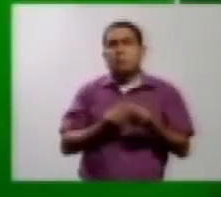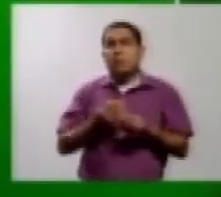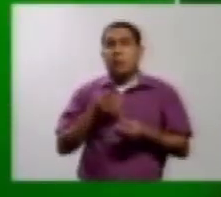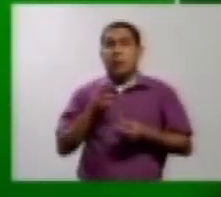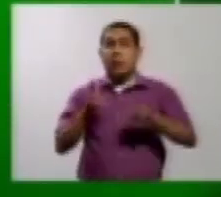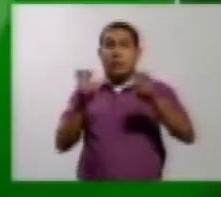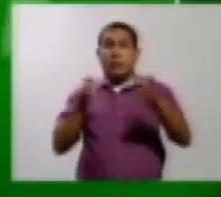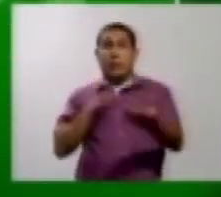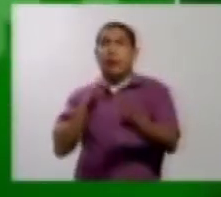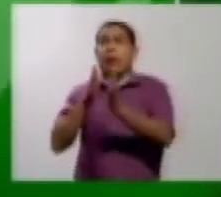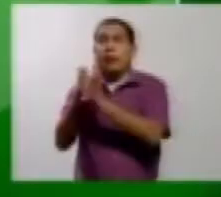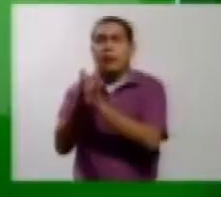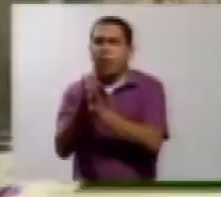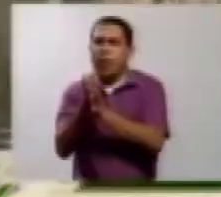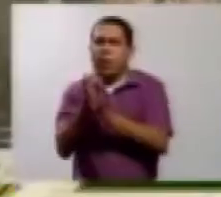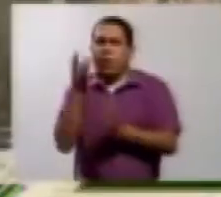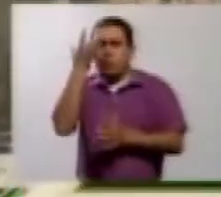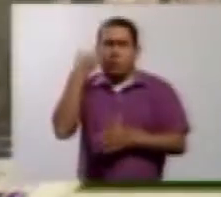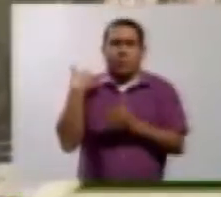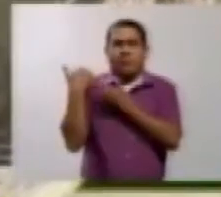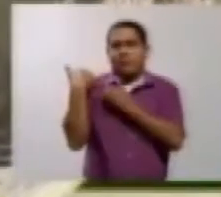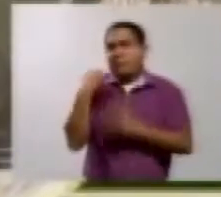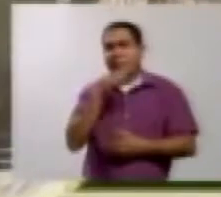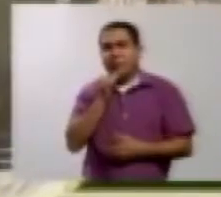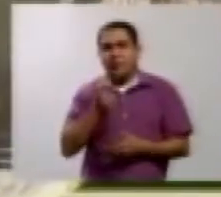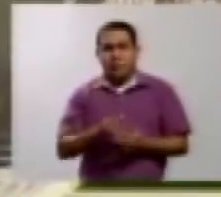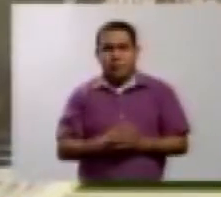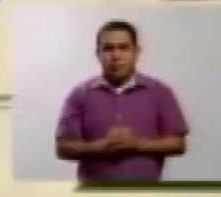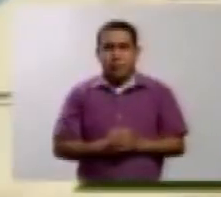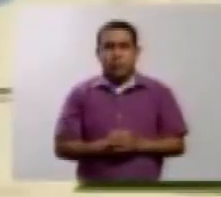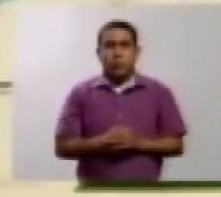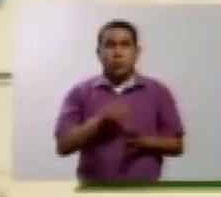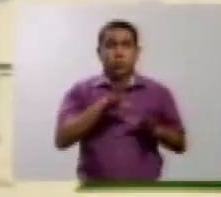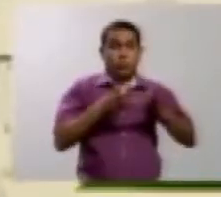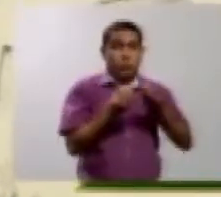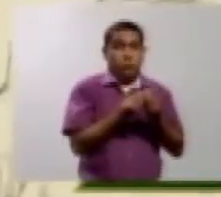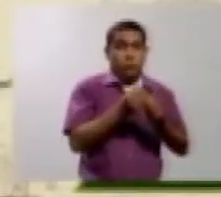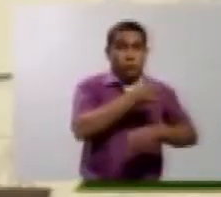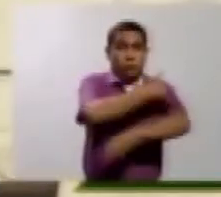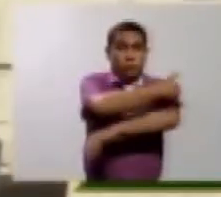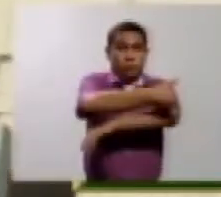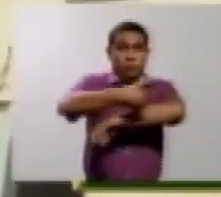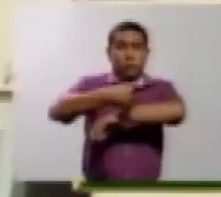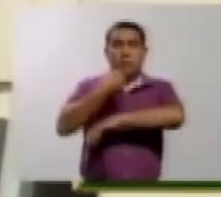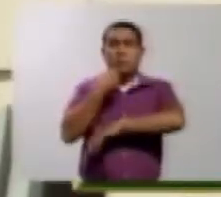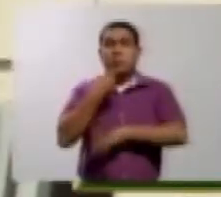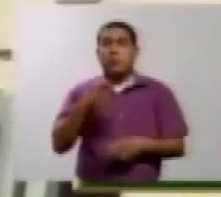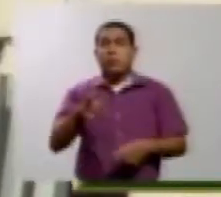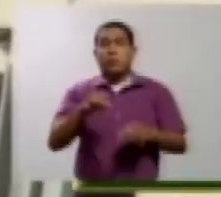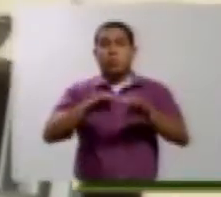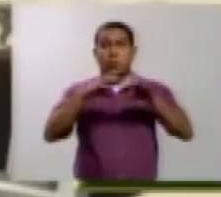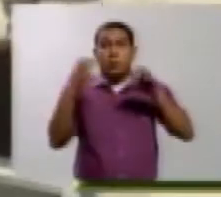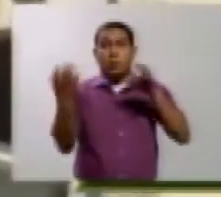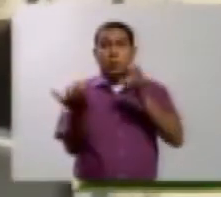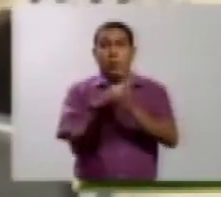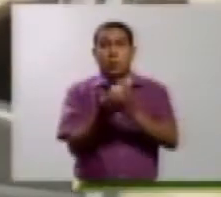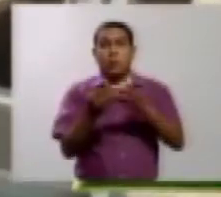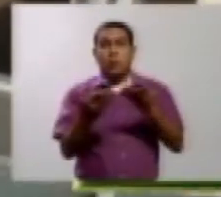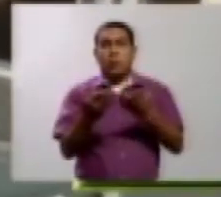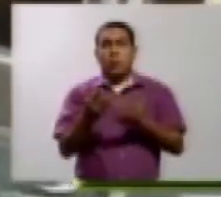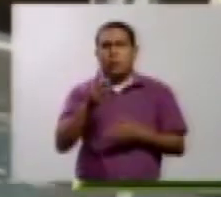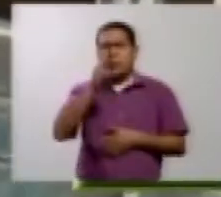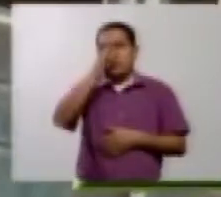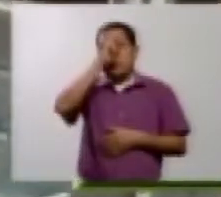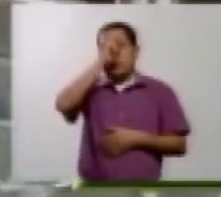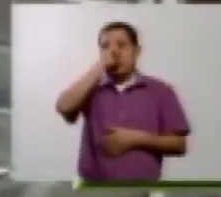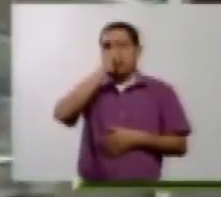no soy como el competente. Pero la preocupación de la Sociedad de Arquitectos es que este estadio se convierta en un elefante